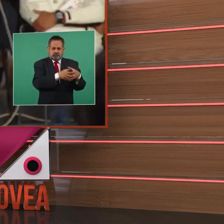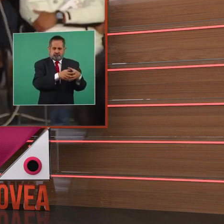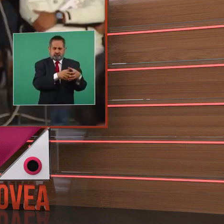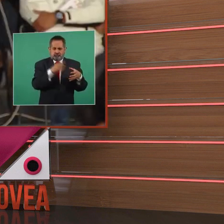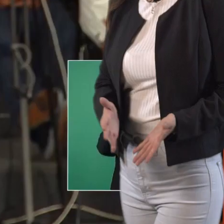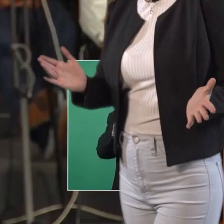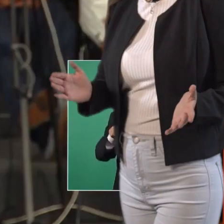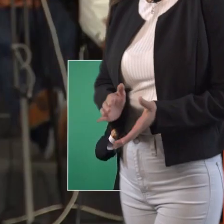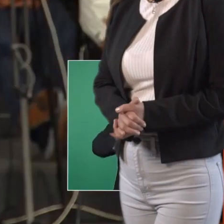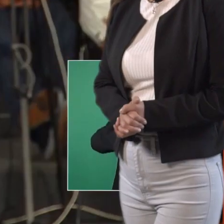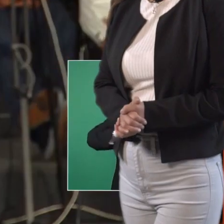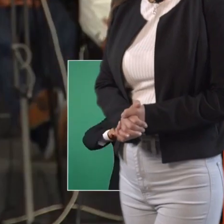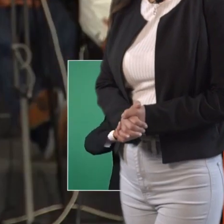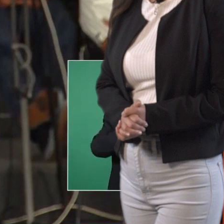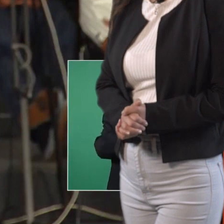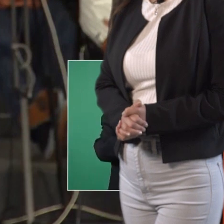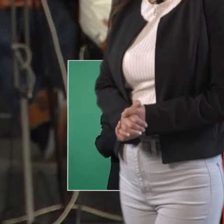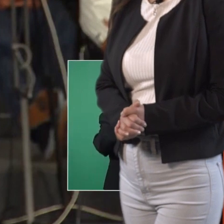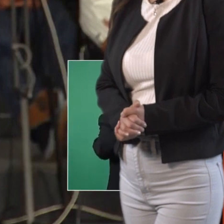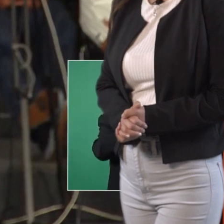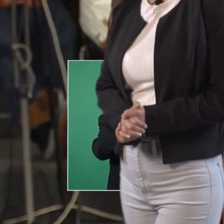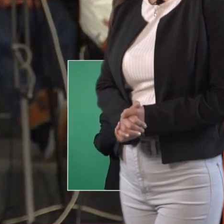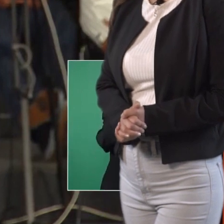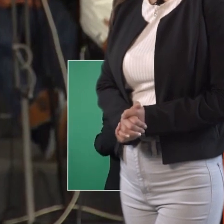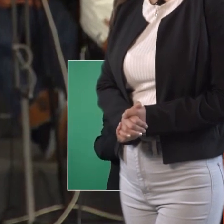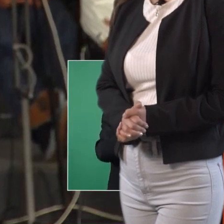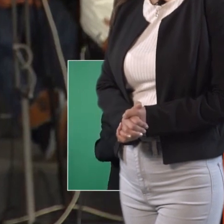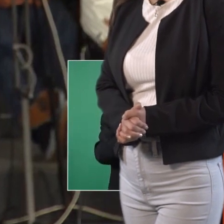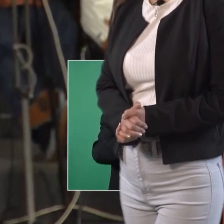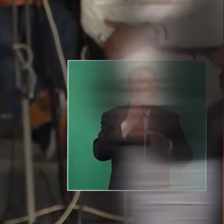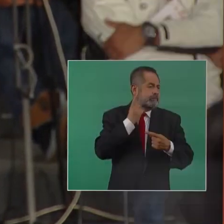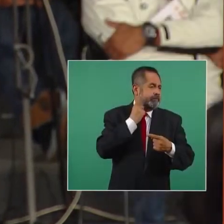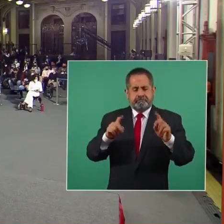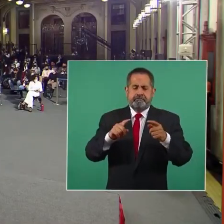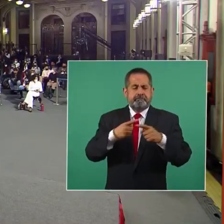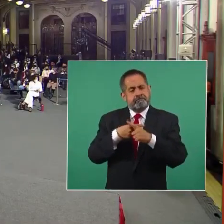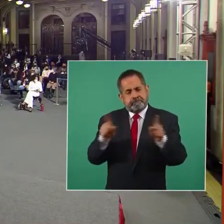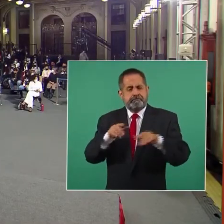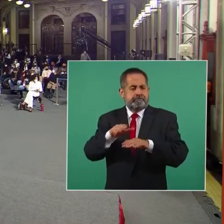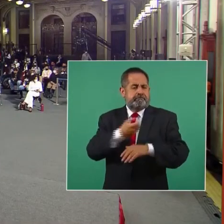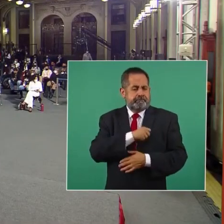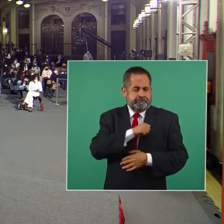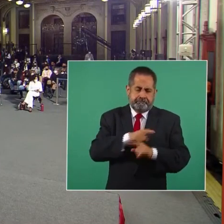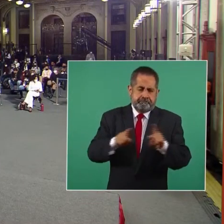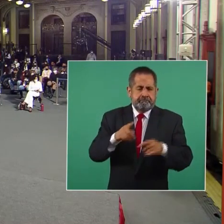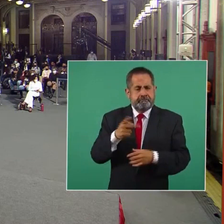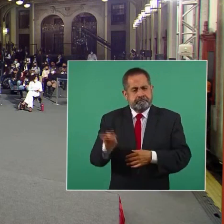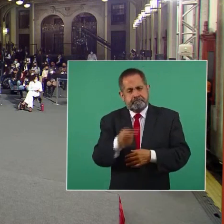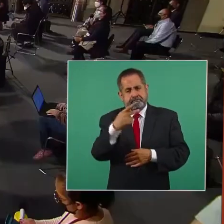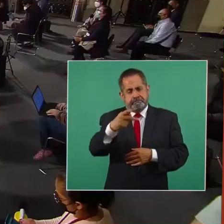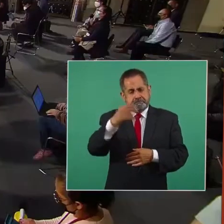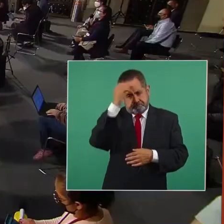manera responsable. Y siguiendo con temas polémicos, también le hicieron al presidente un cuestionamiento referente a la oposición. Quisiera preguntarle su